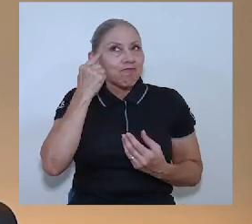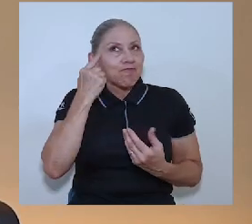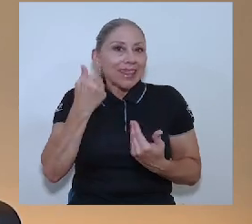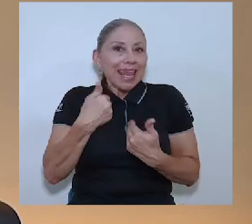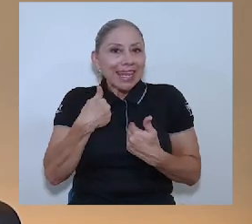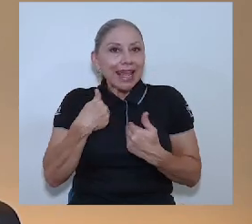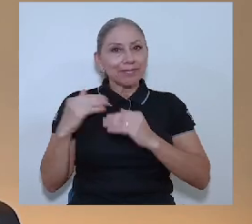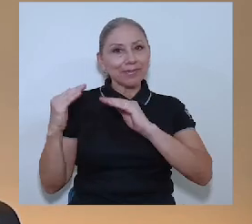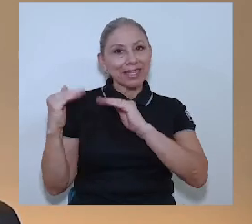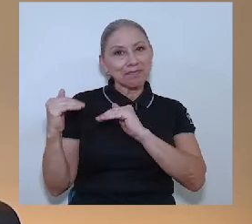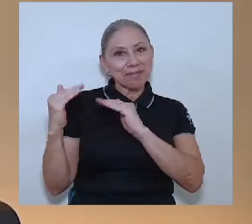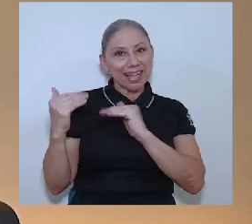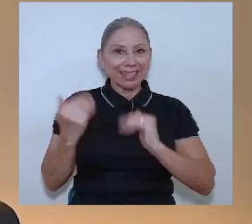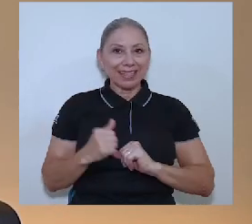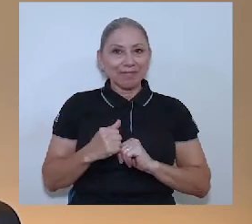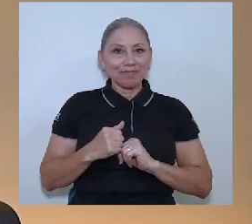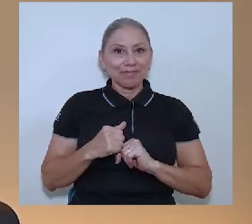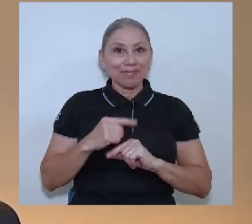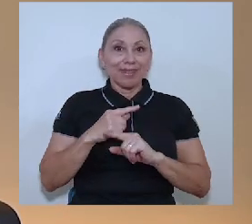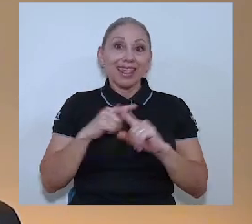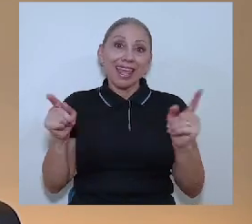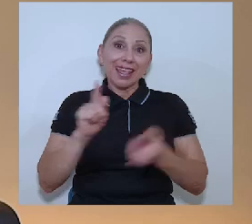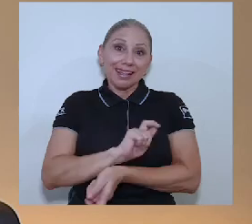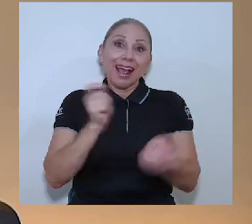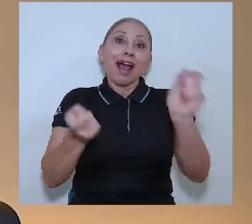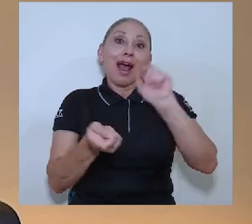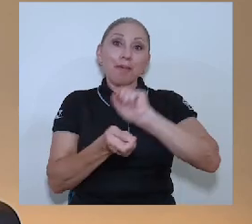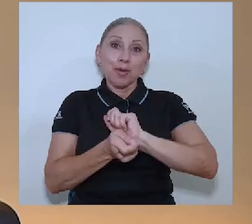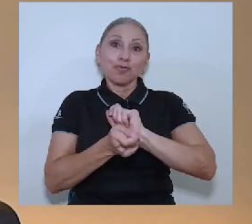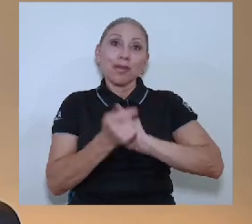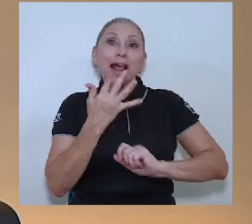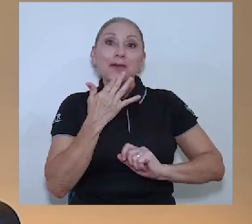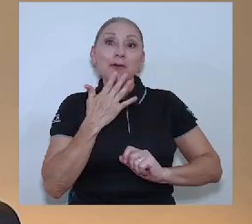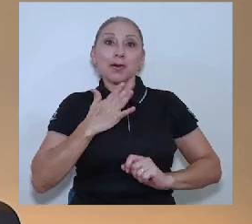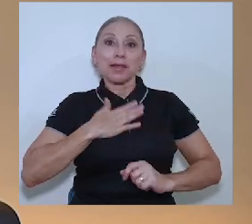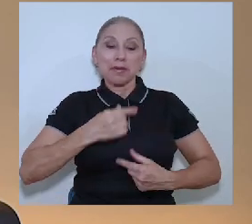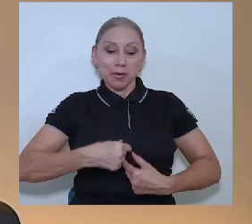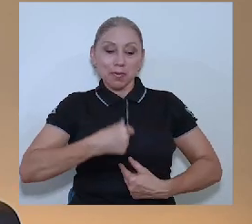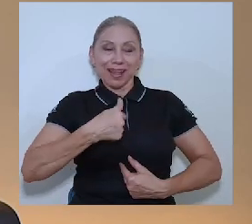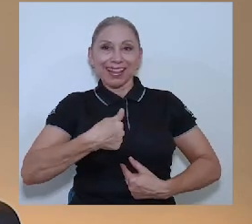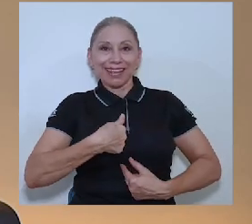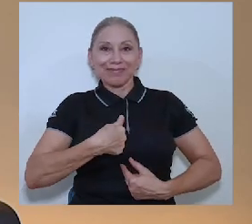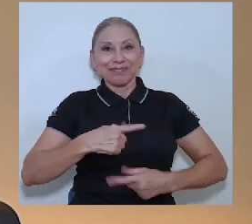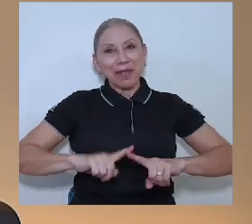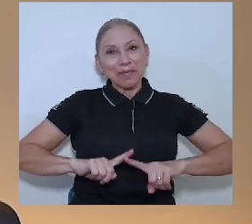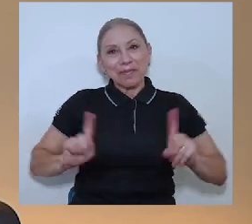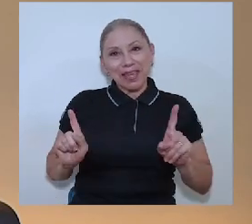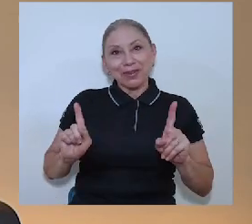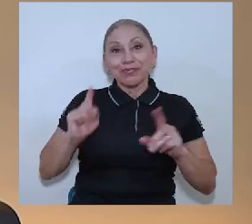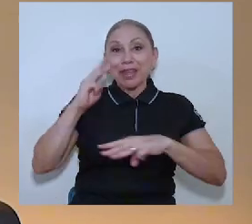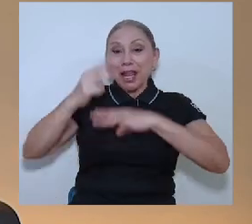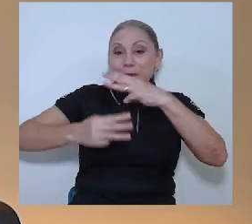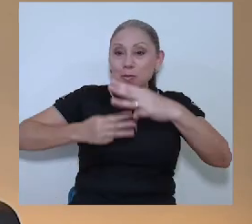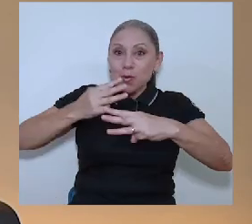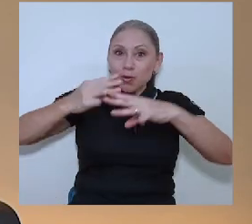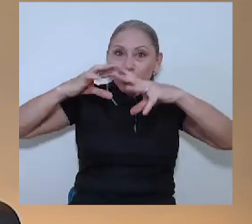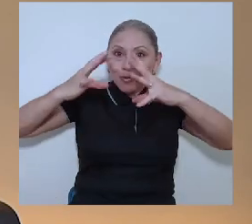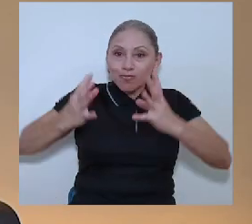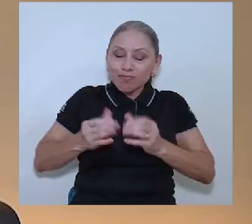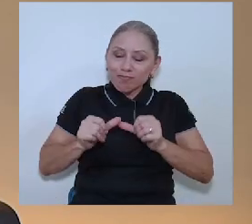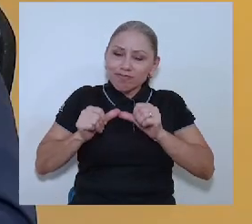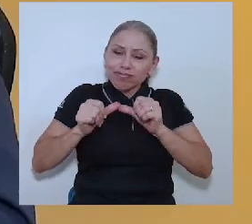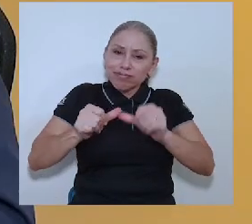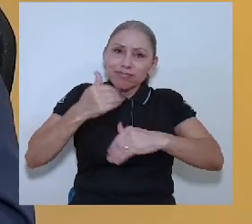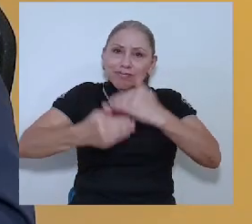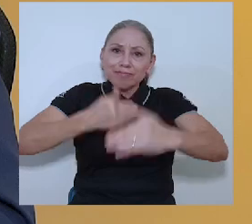una esperanza que se volvió el color de mi corbata, pero el mundo va para adelante